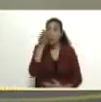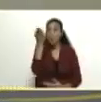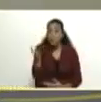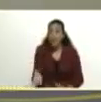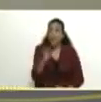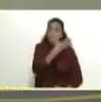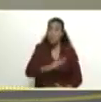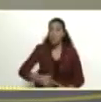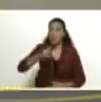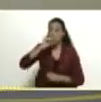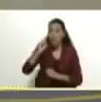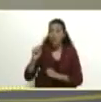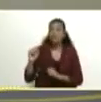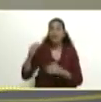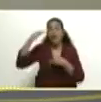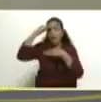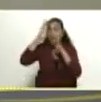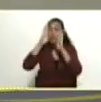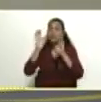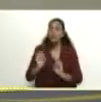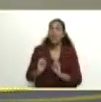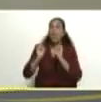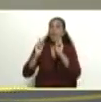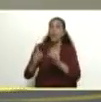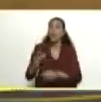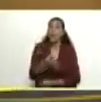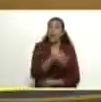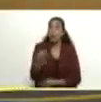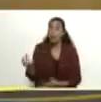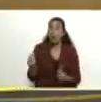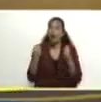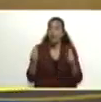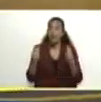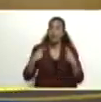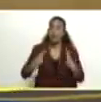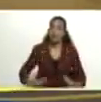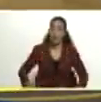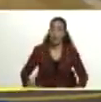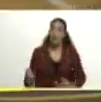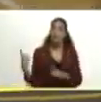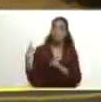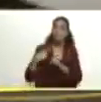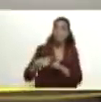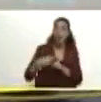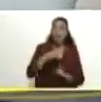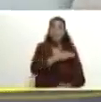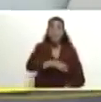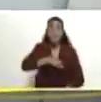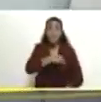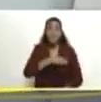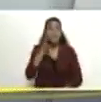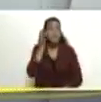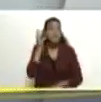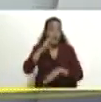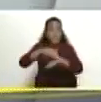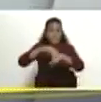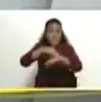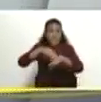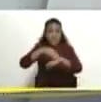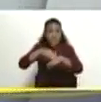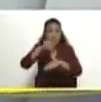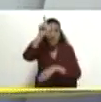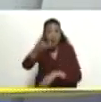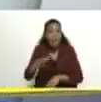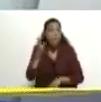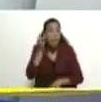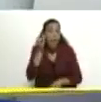ha conjugado en la atención oportuna, de calidad y calidez humana. Más aún, con nuestra ministra Magaly Gutiérrez, el sistema de referencia